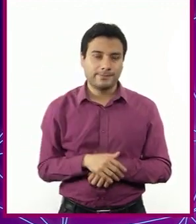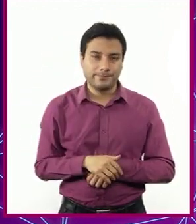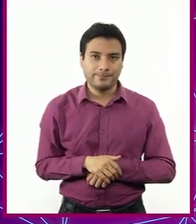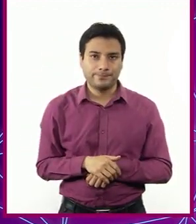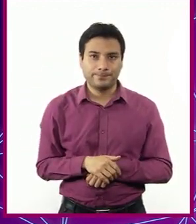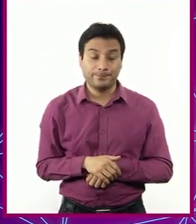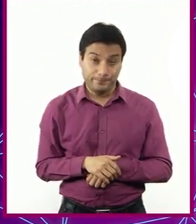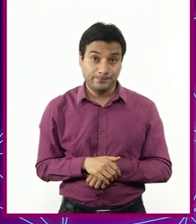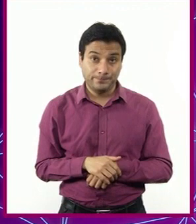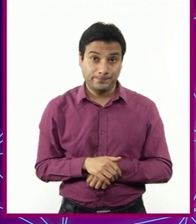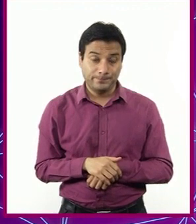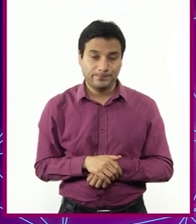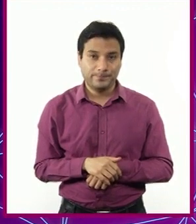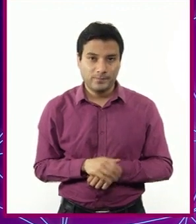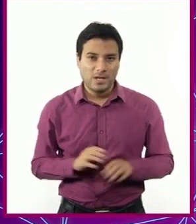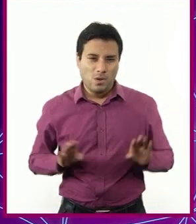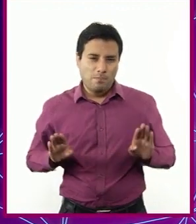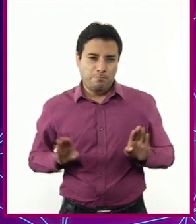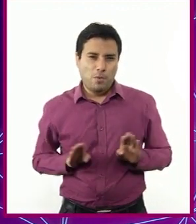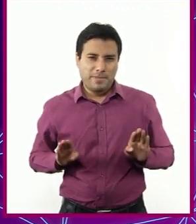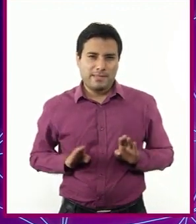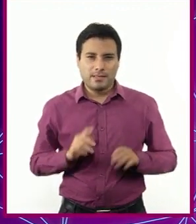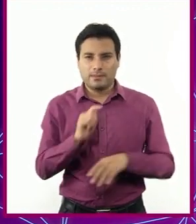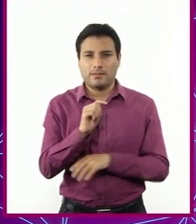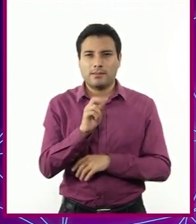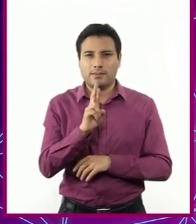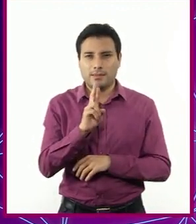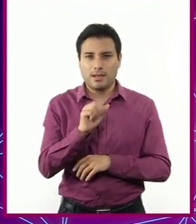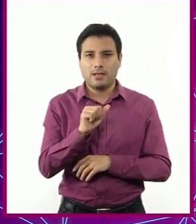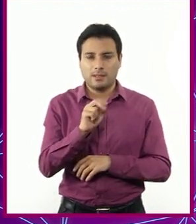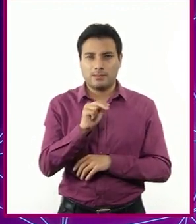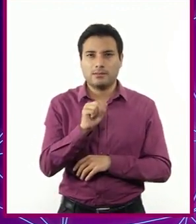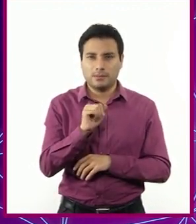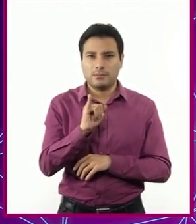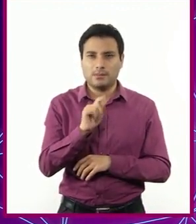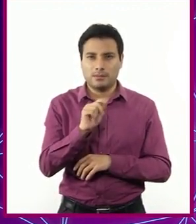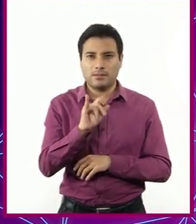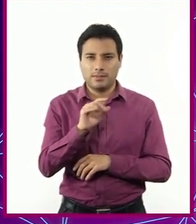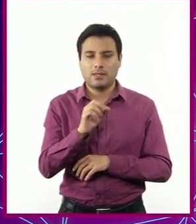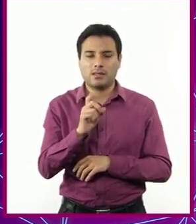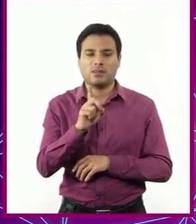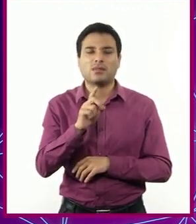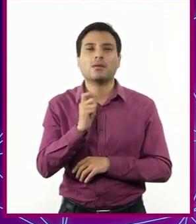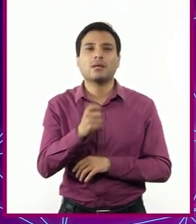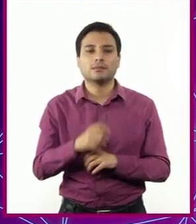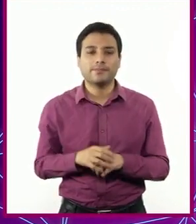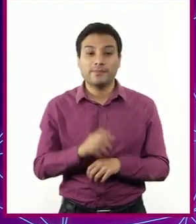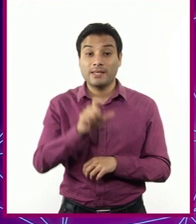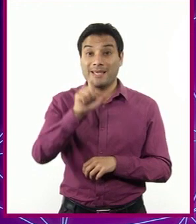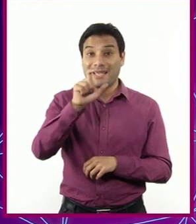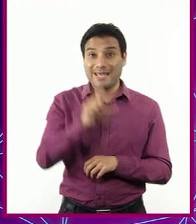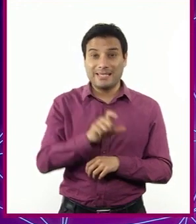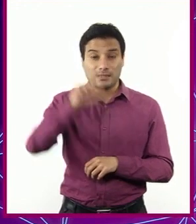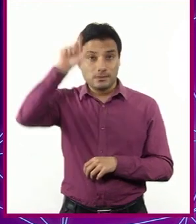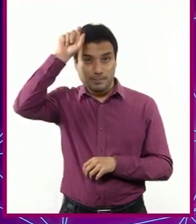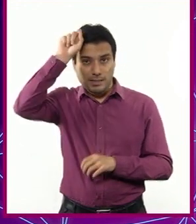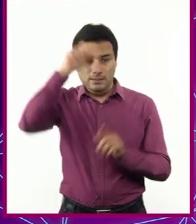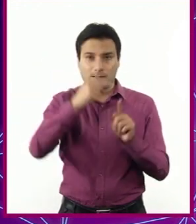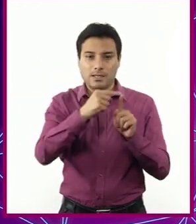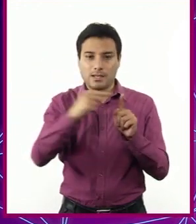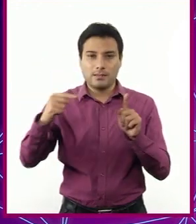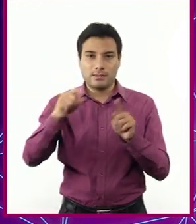Y aplicando la propiedad de transitividad, tenemos que x a la 20 entre x